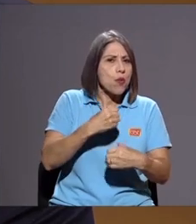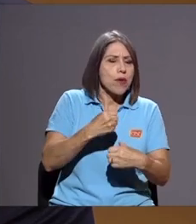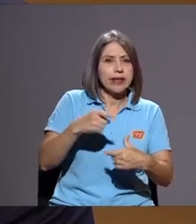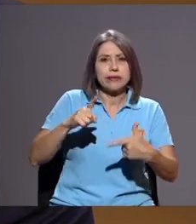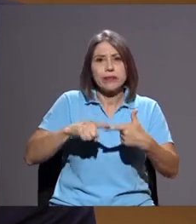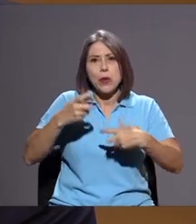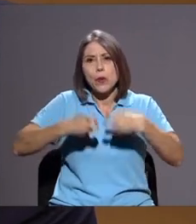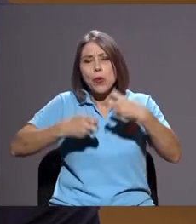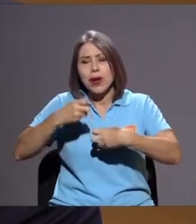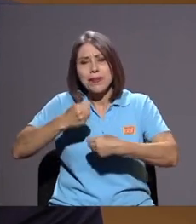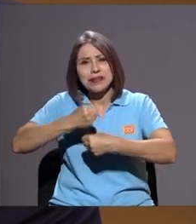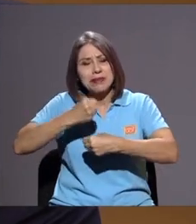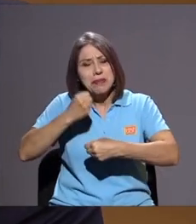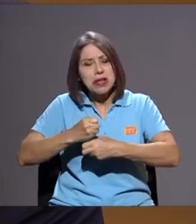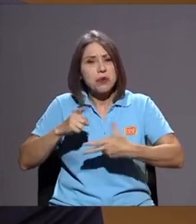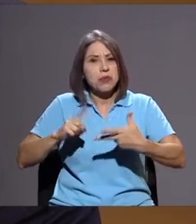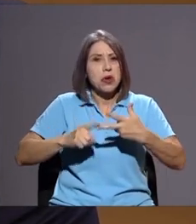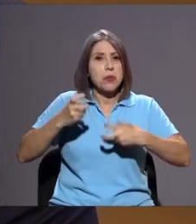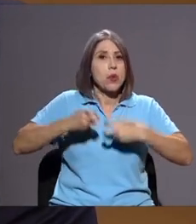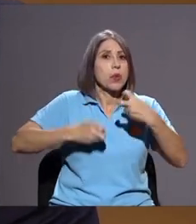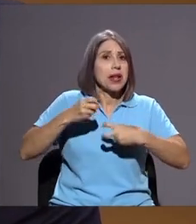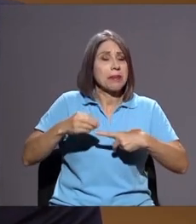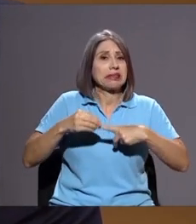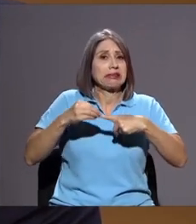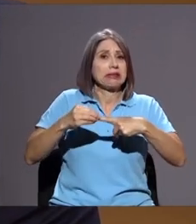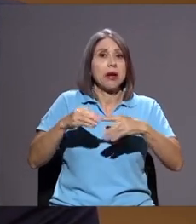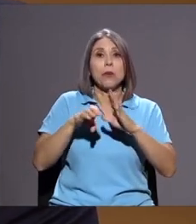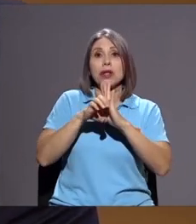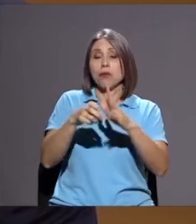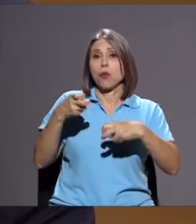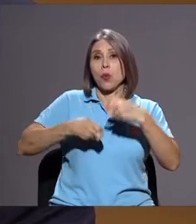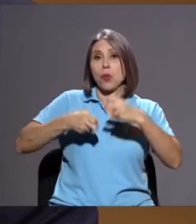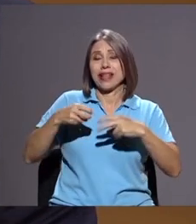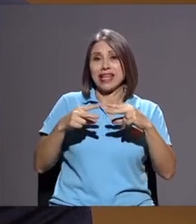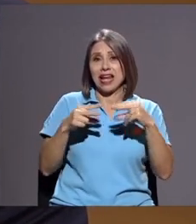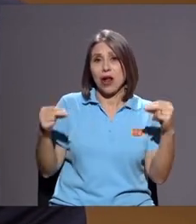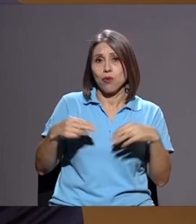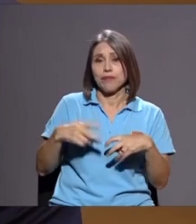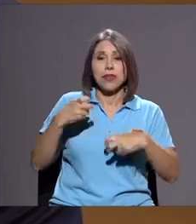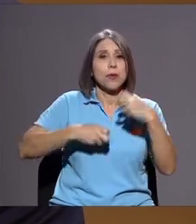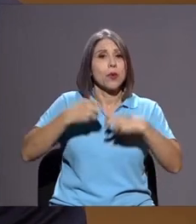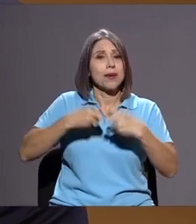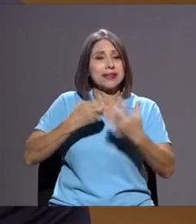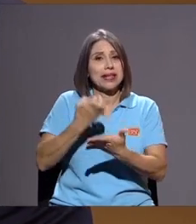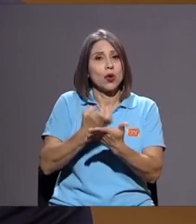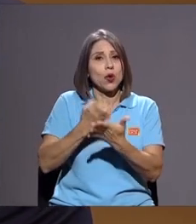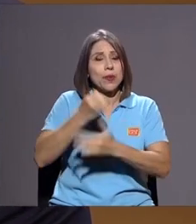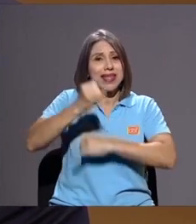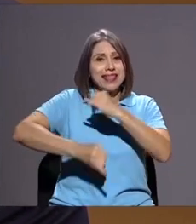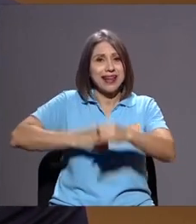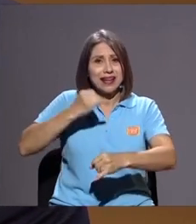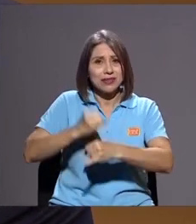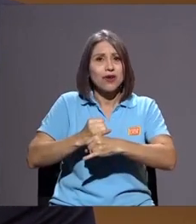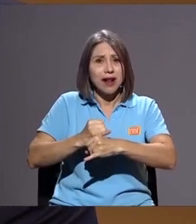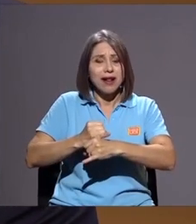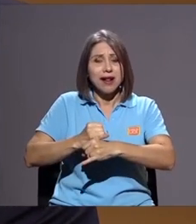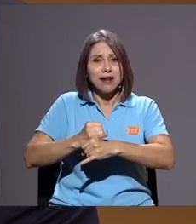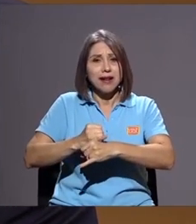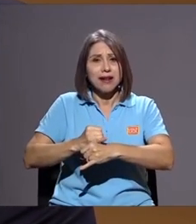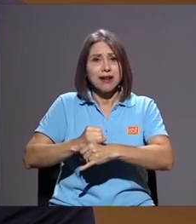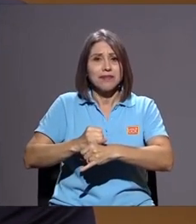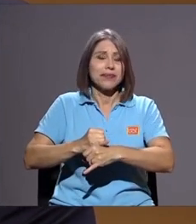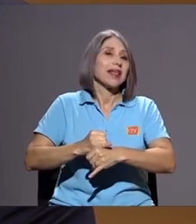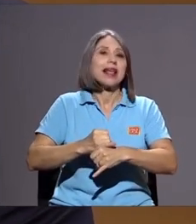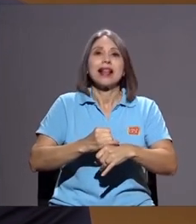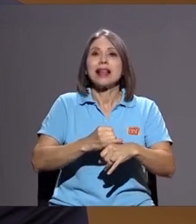coyunturales como la crisis de nicaragua como los problemas en la economía internacional el ruido que nos meten las